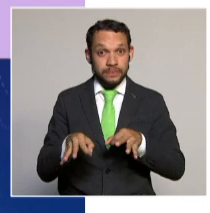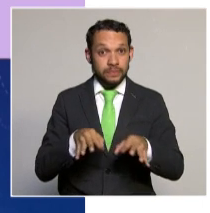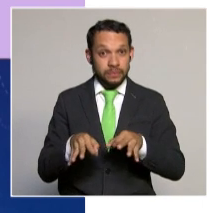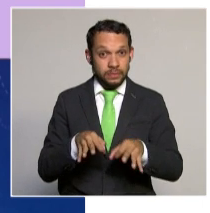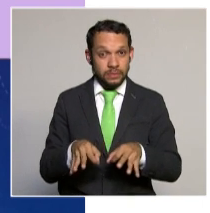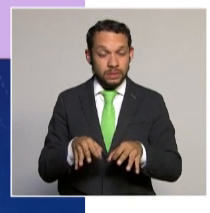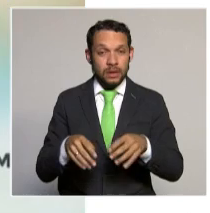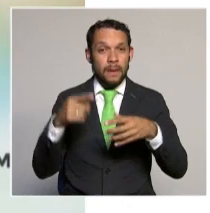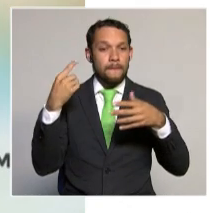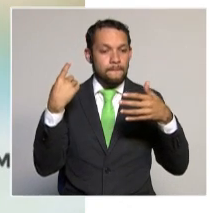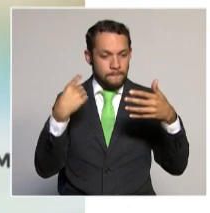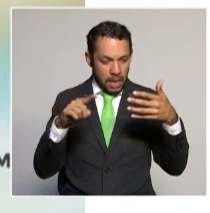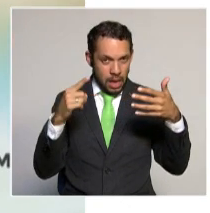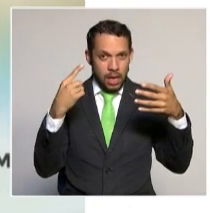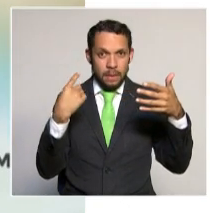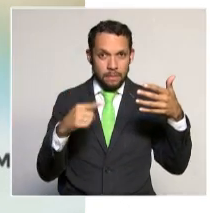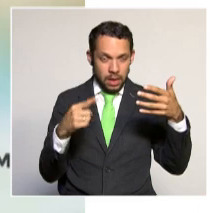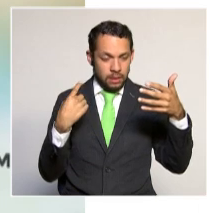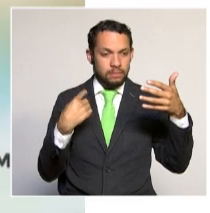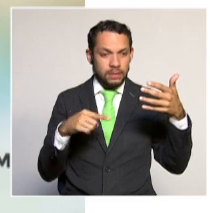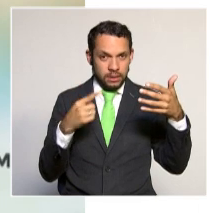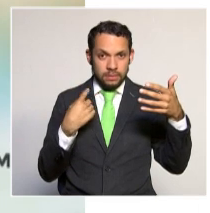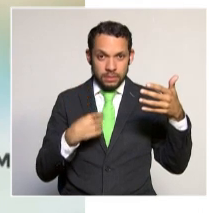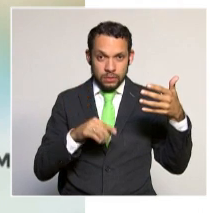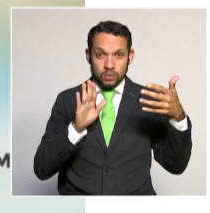de características